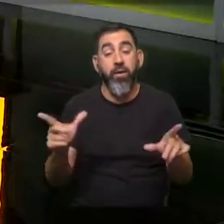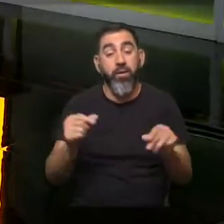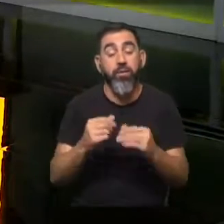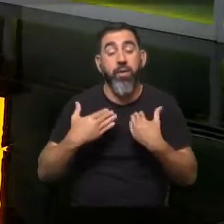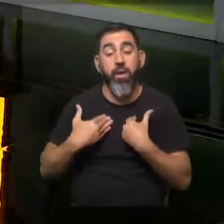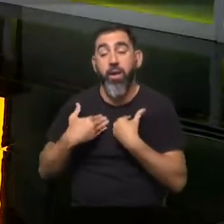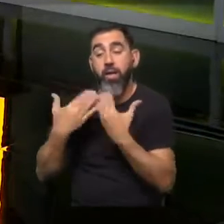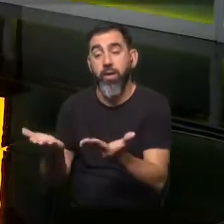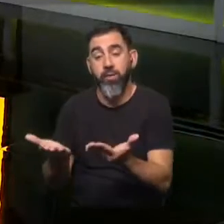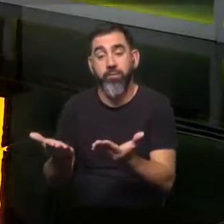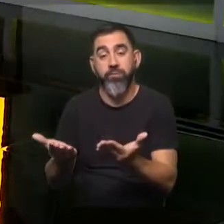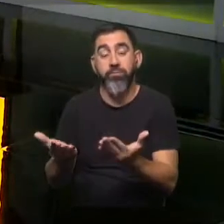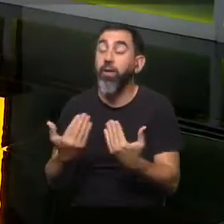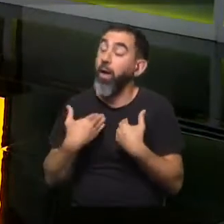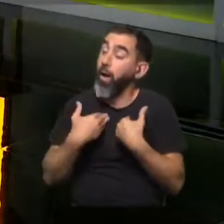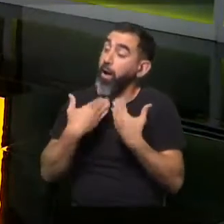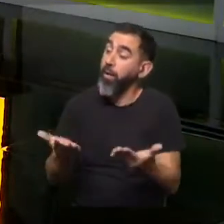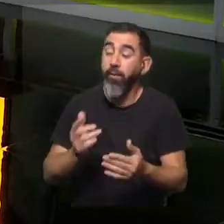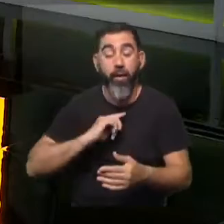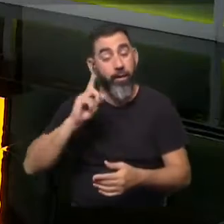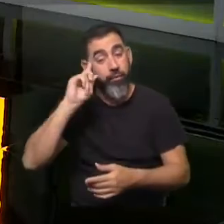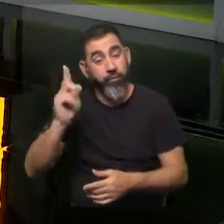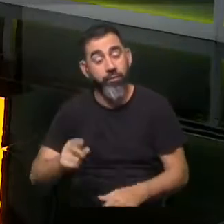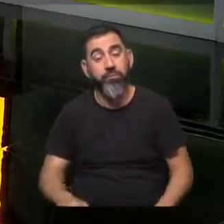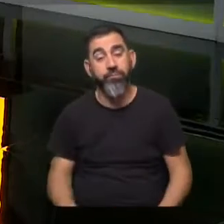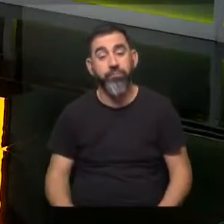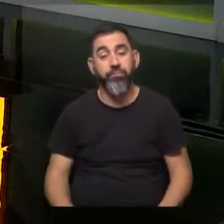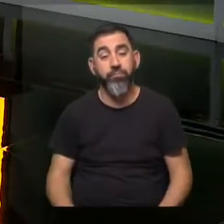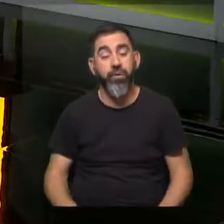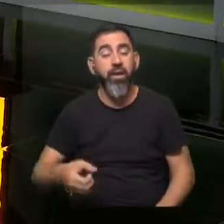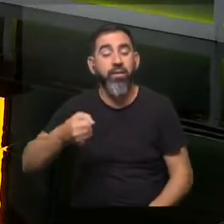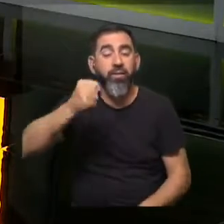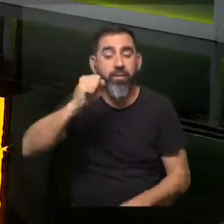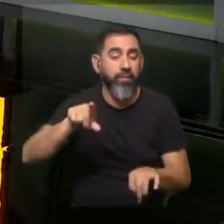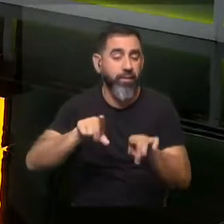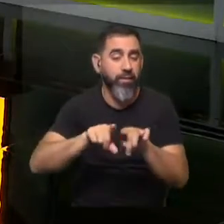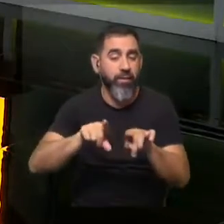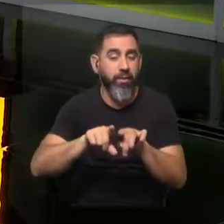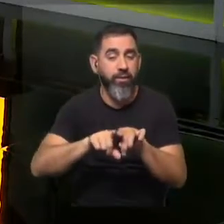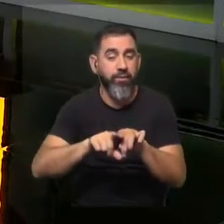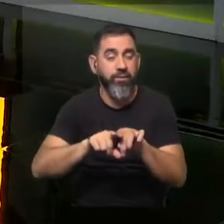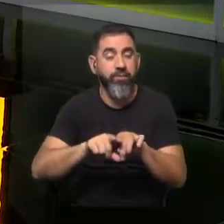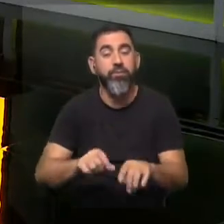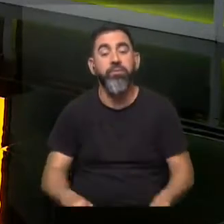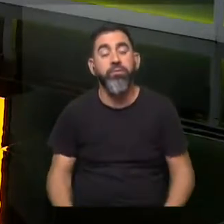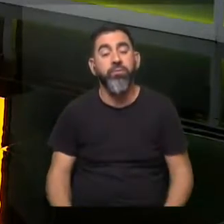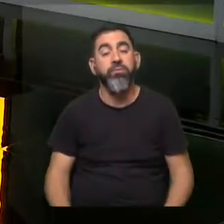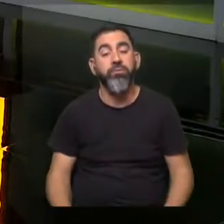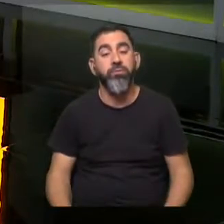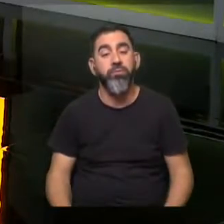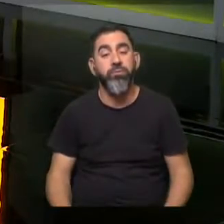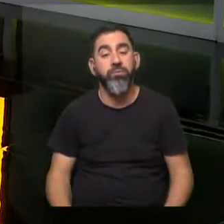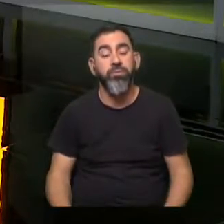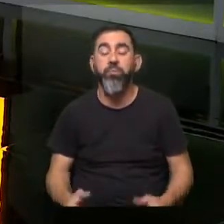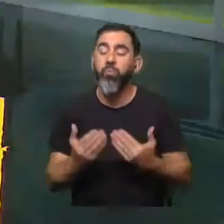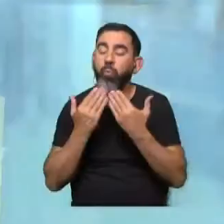queremos dejar el presente de Sobreciencia. Regalito y todo. De Ística Objetos, es una taza como esta, que son personalizadas de Preciosa, Sobreciencia. divina.